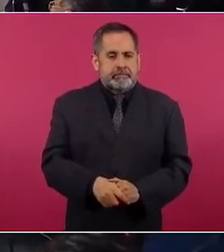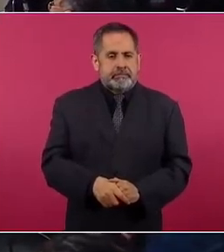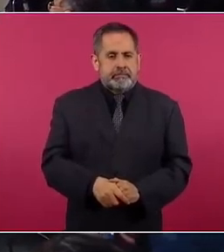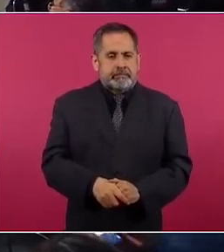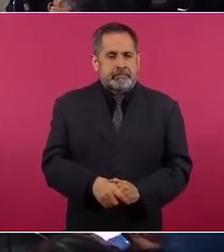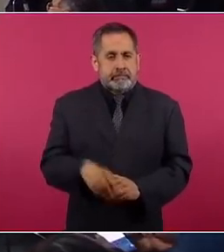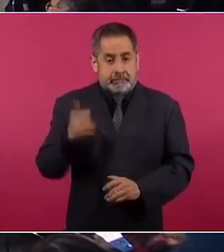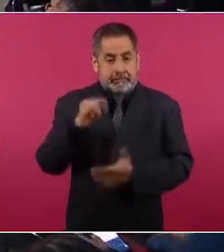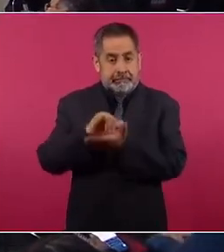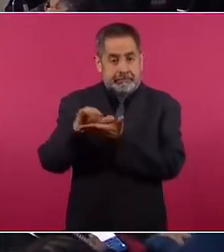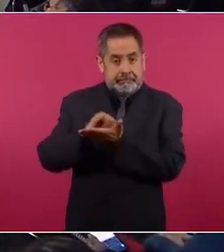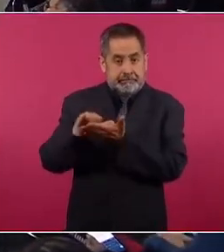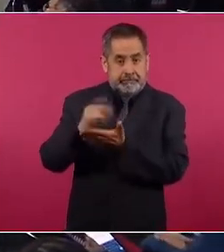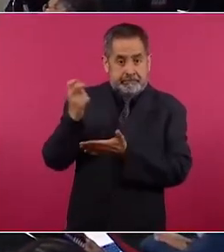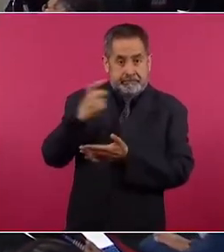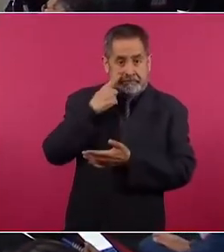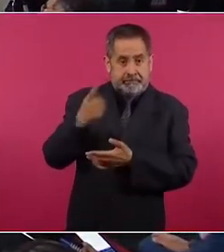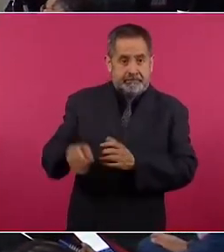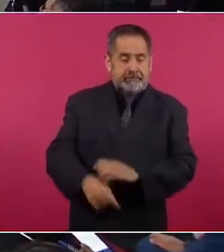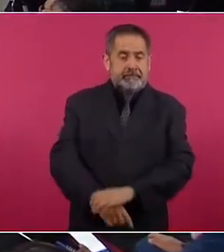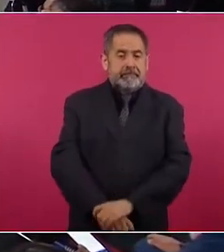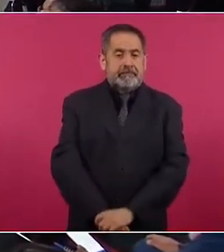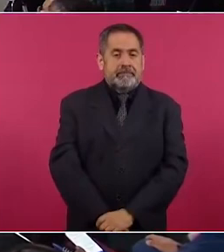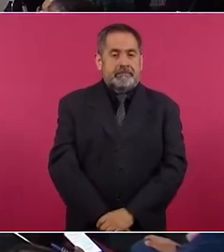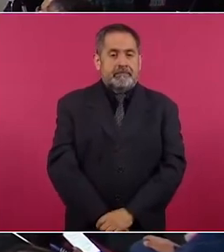Esto es Nueva York.